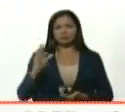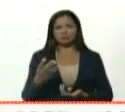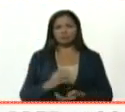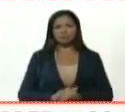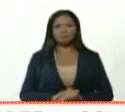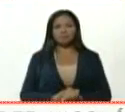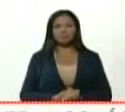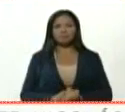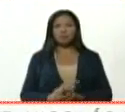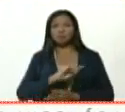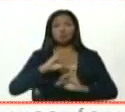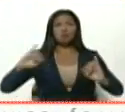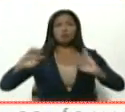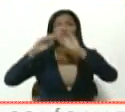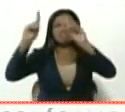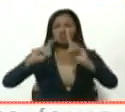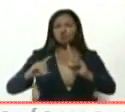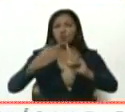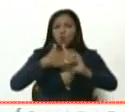Se ha decidido,